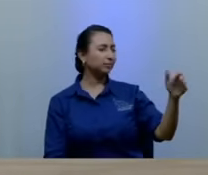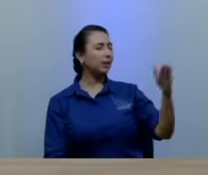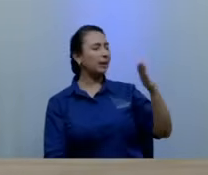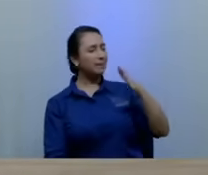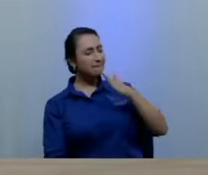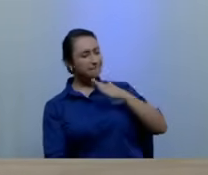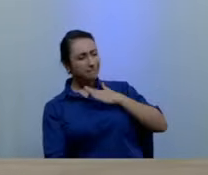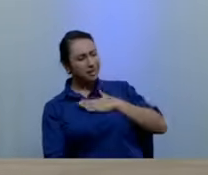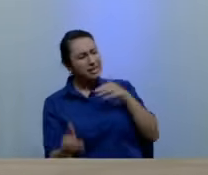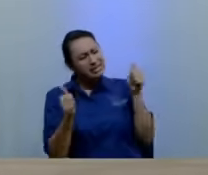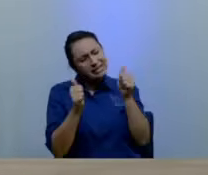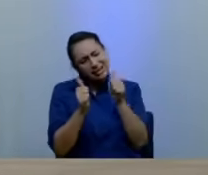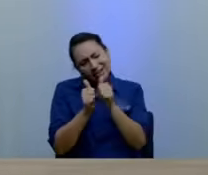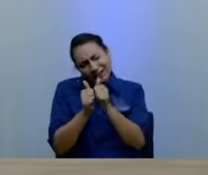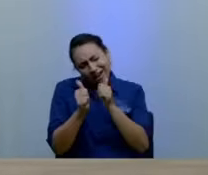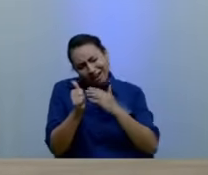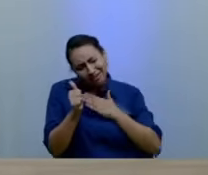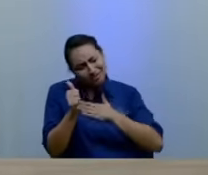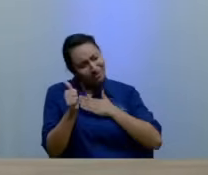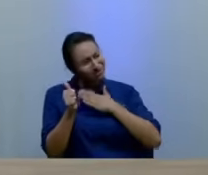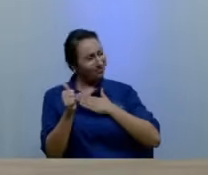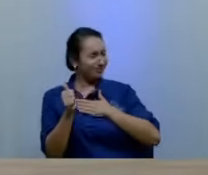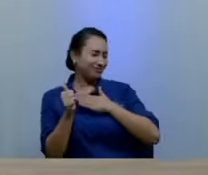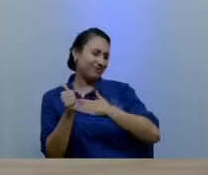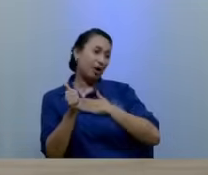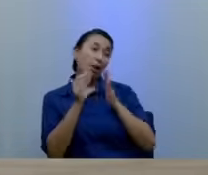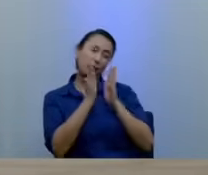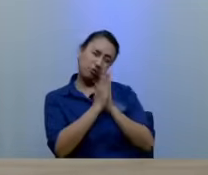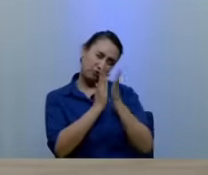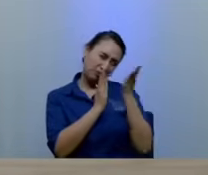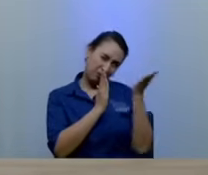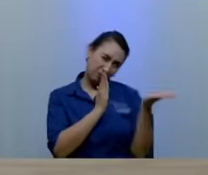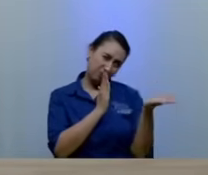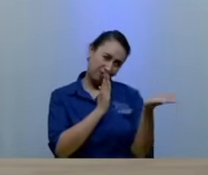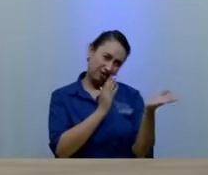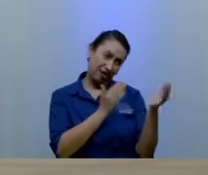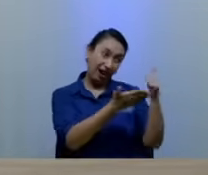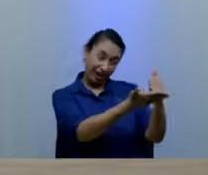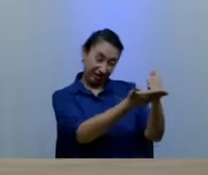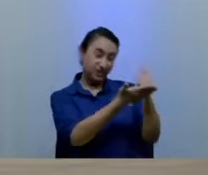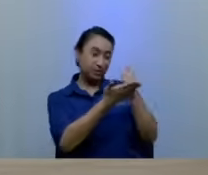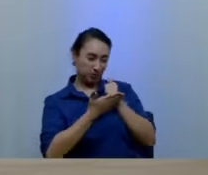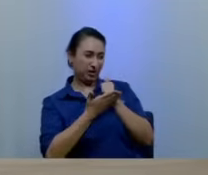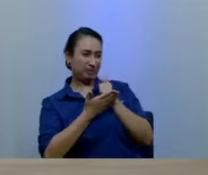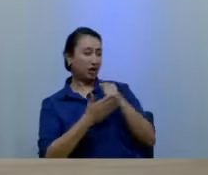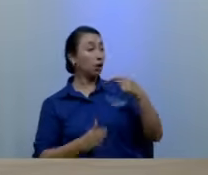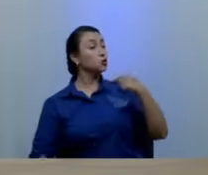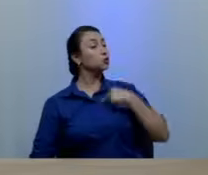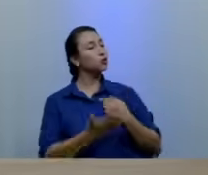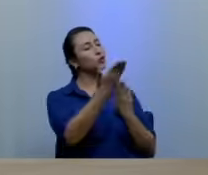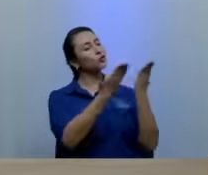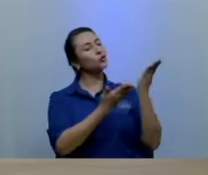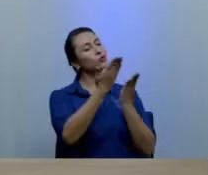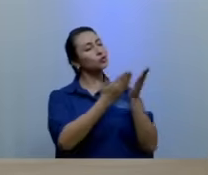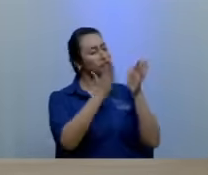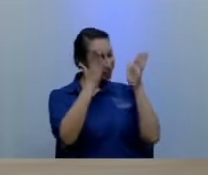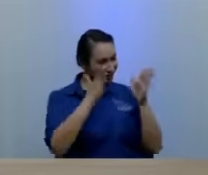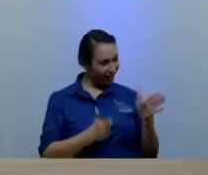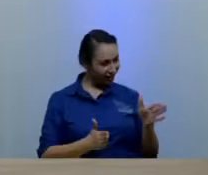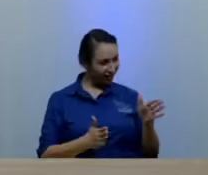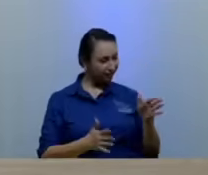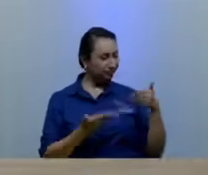sierva, porque eres mi pariente cercano. Y note usted que dos veces le dice que era su sierva. O sea, también